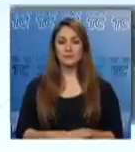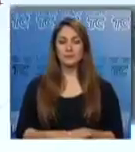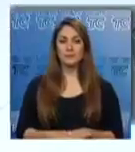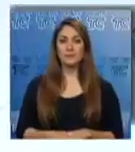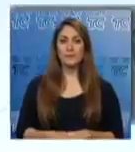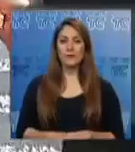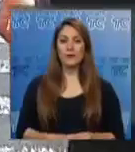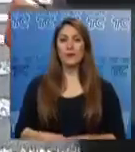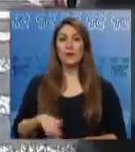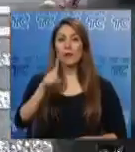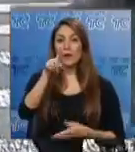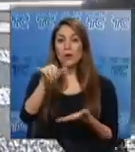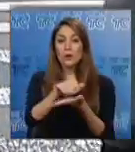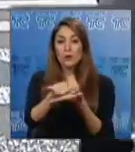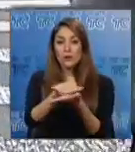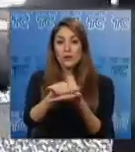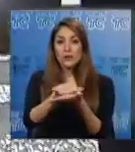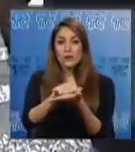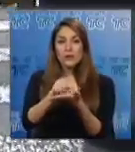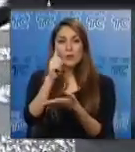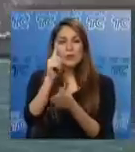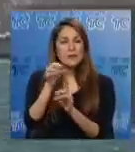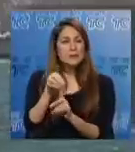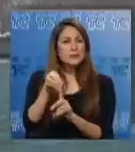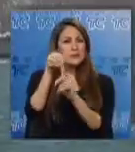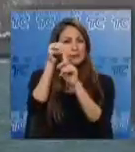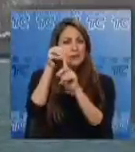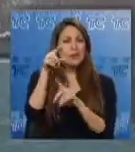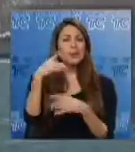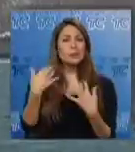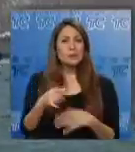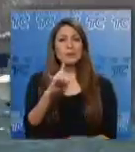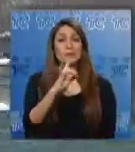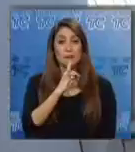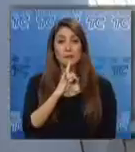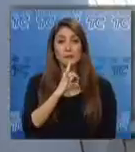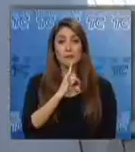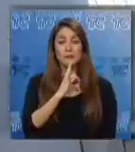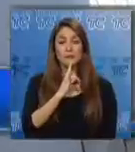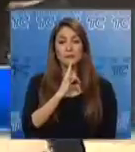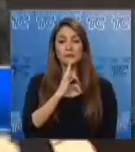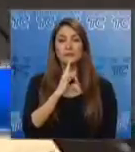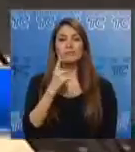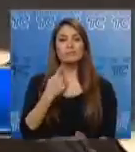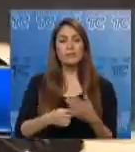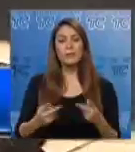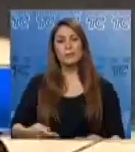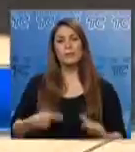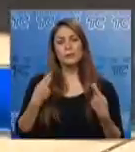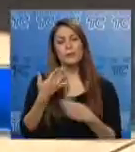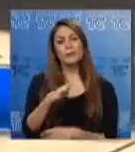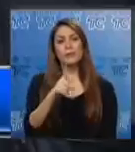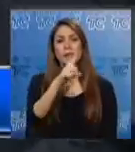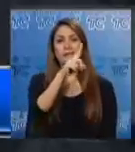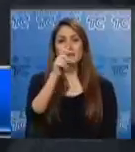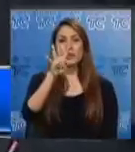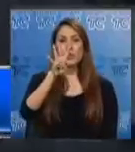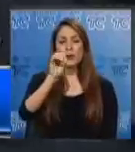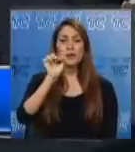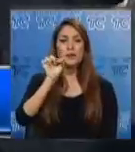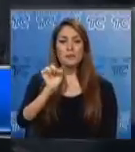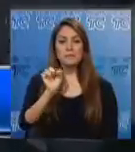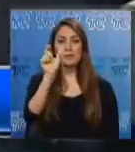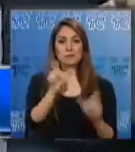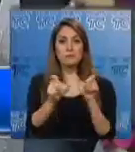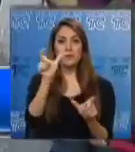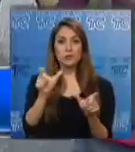Tan solo en la ciudad de Nueva York, una de las principales poblaciones de los Estados Unidos, cohabitan alrededor de 140.000